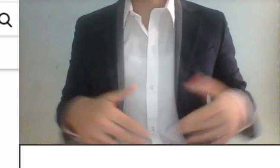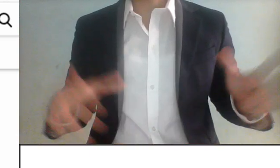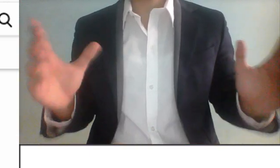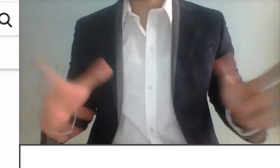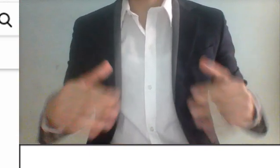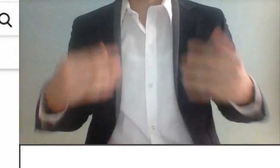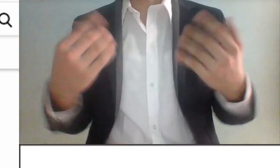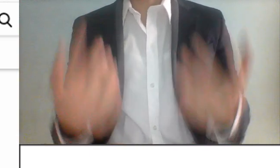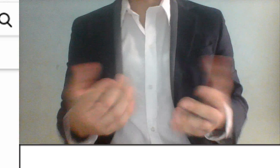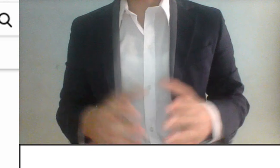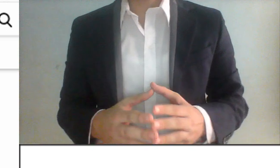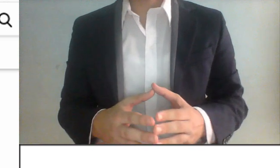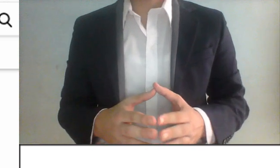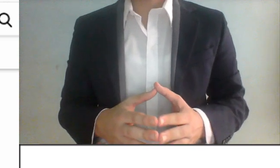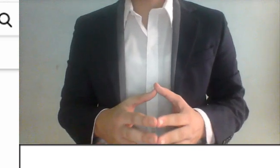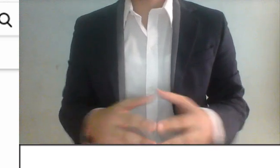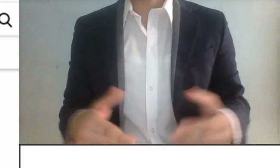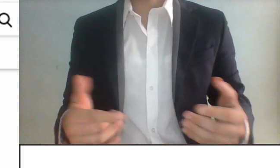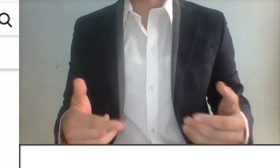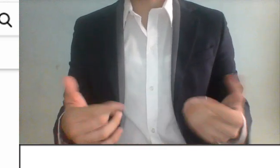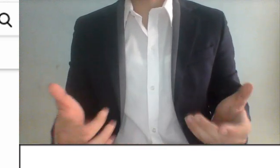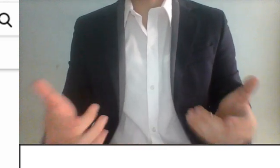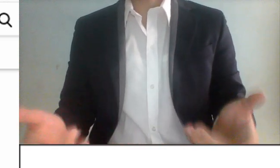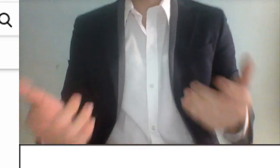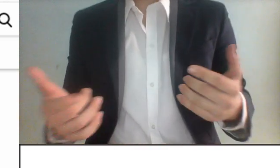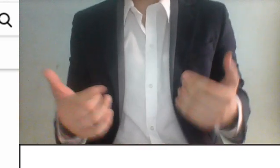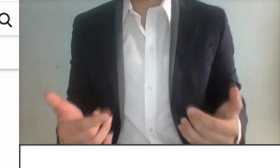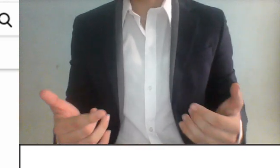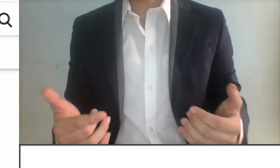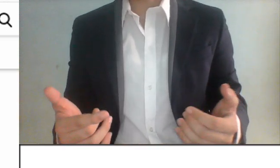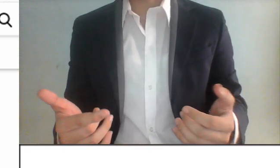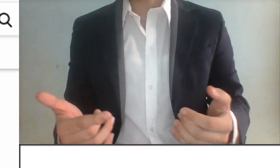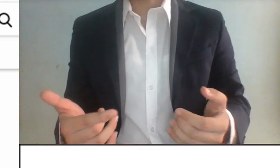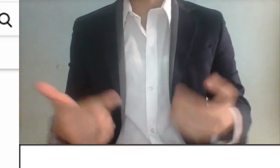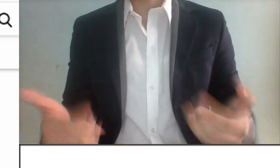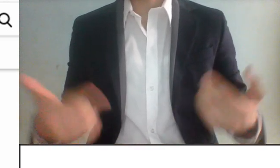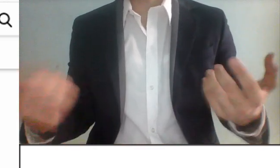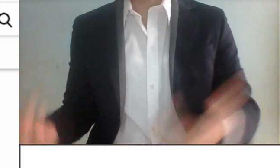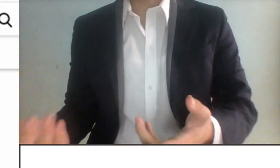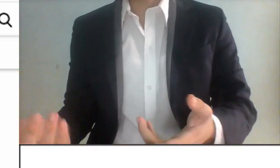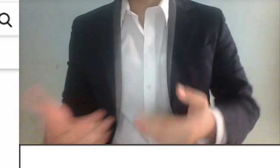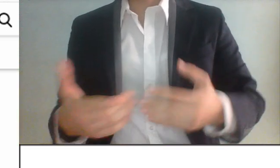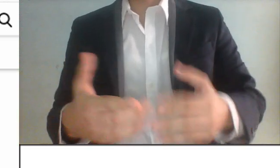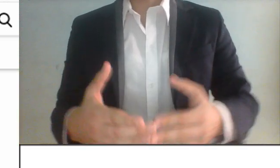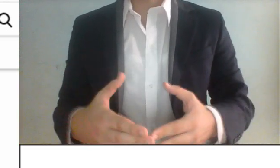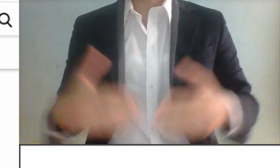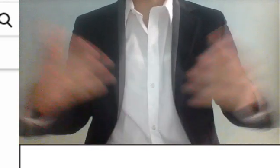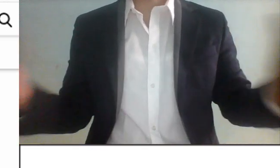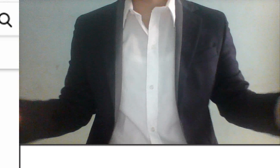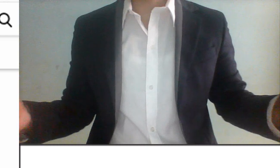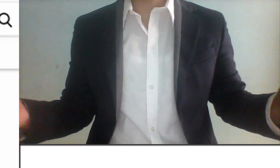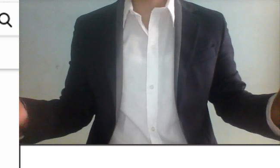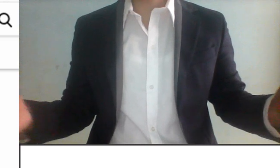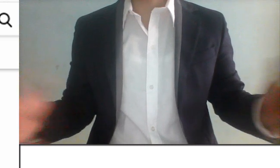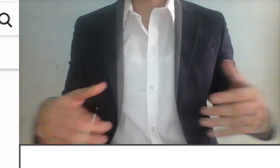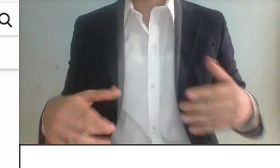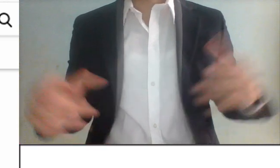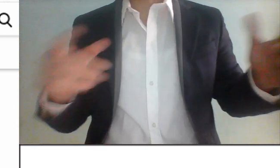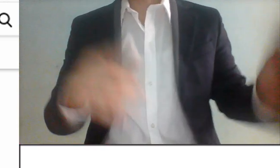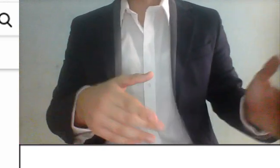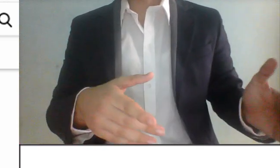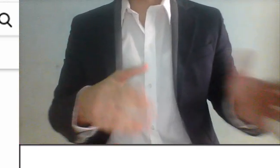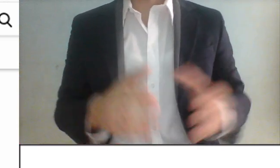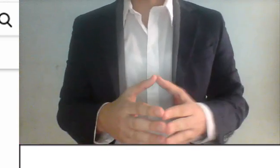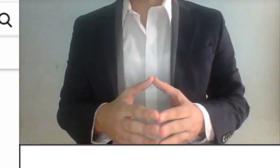política pero bueno aquí lo que vemos es que estos personajes son capaces de escudarse en un movimiento con el objetivo de que luego éstos terminen siendo libres